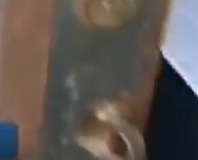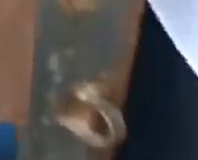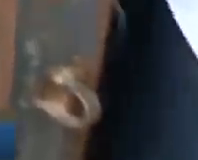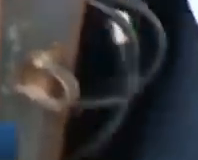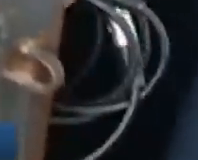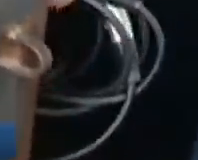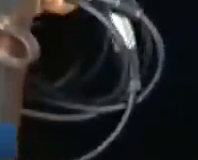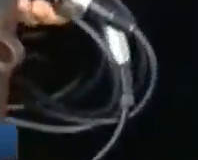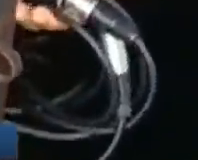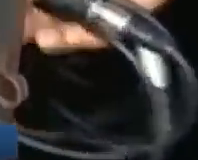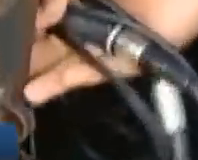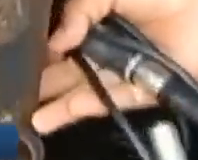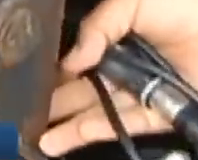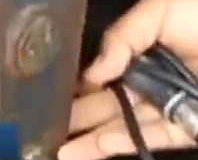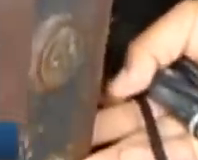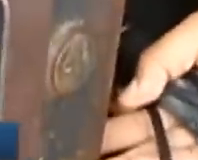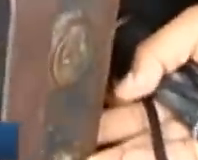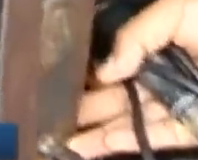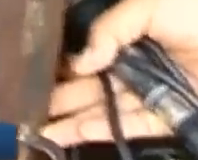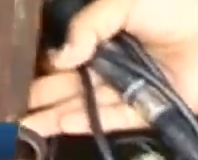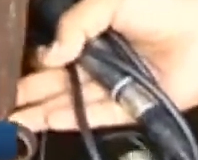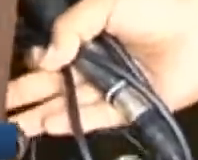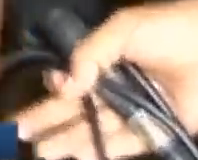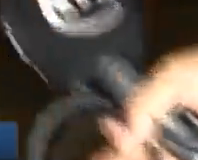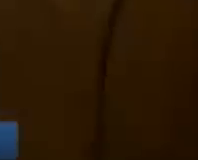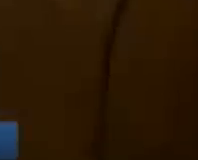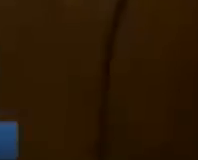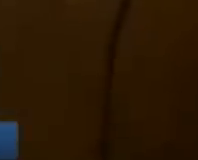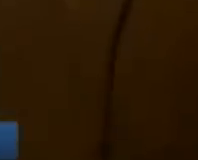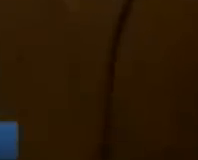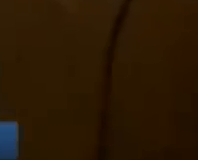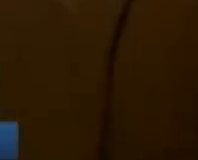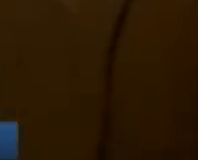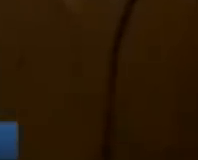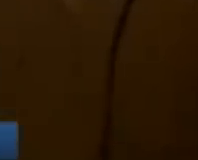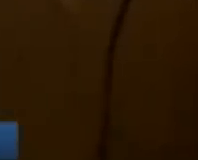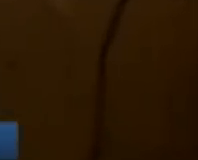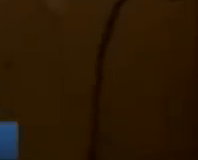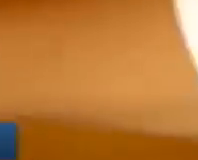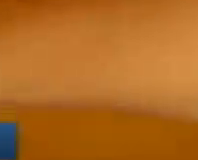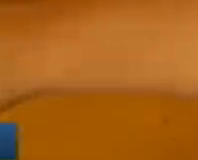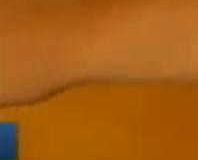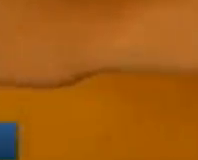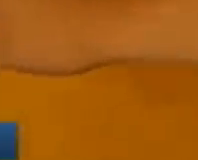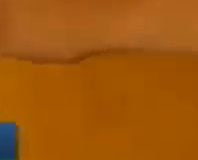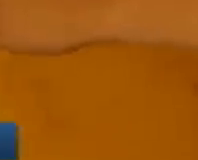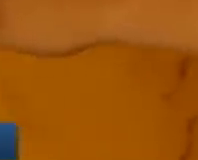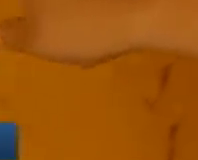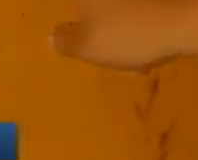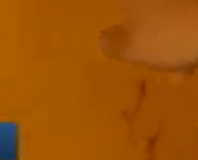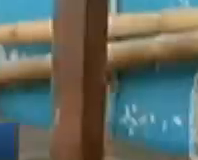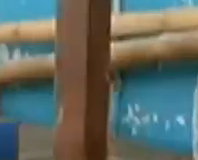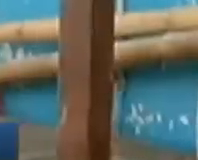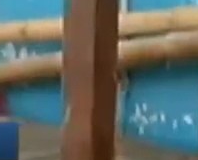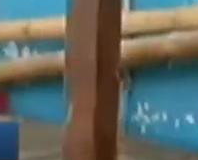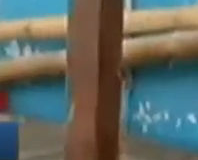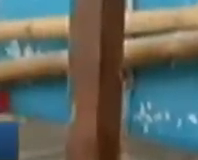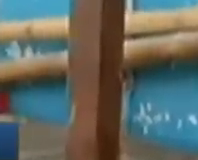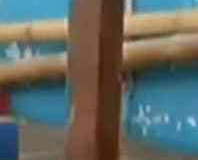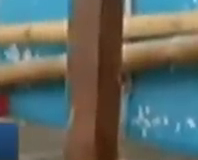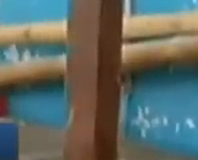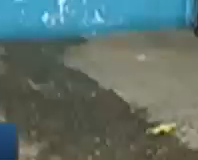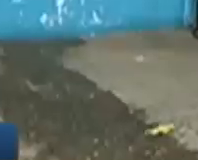Asesinan a un ciudadano dentro de su casa. El criminal metió la mano con el arma por la ventana para acribillar a su víctima.